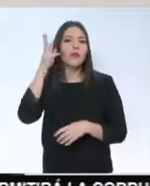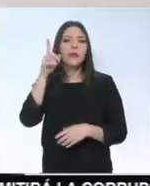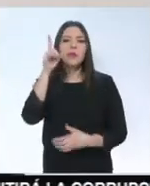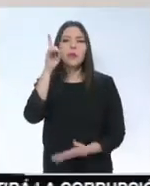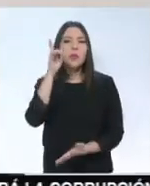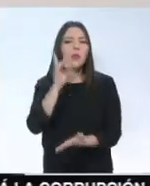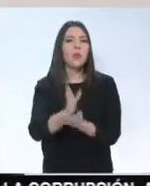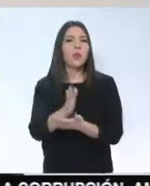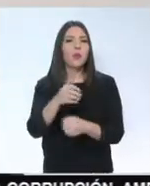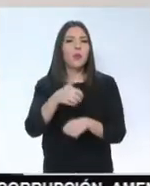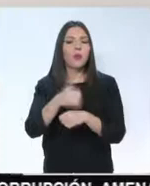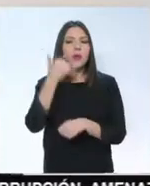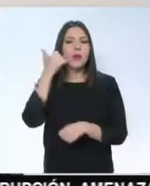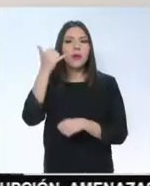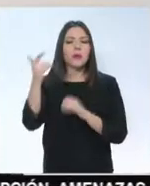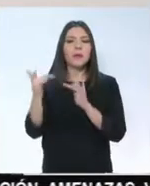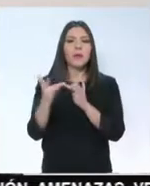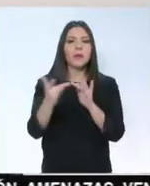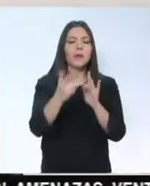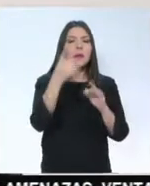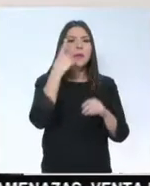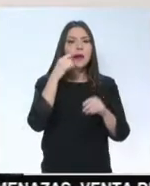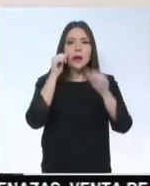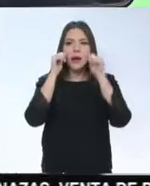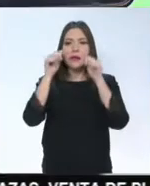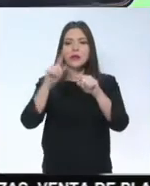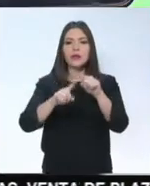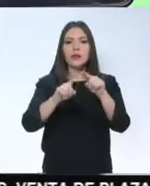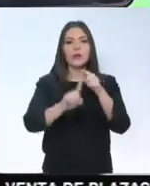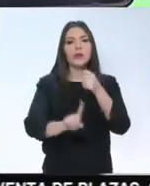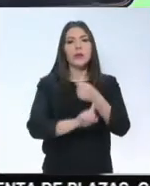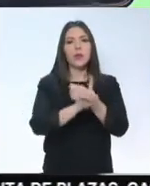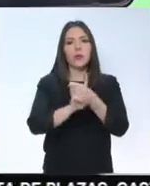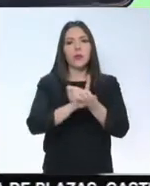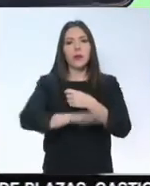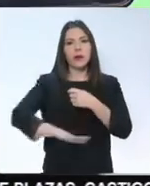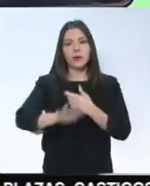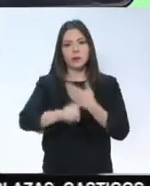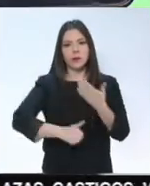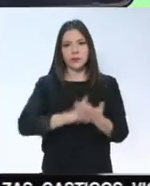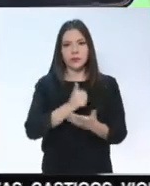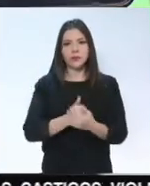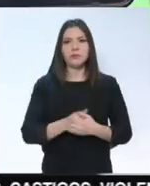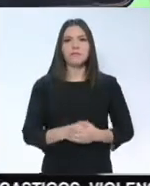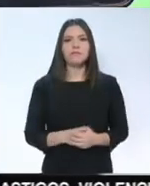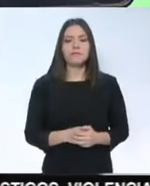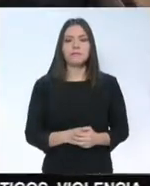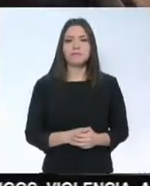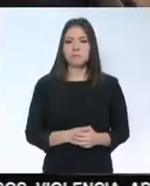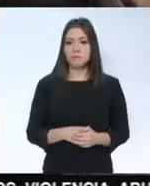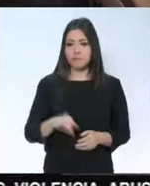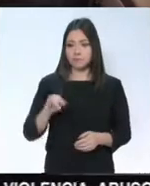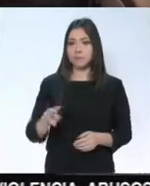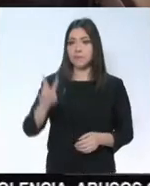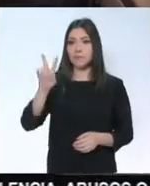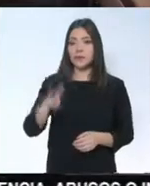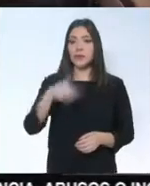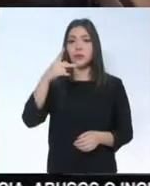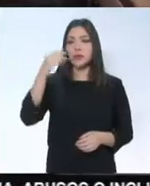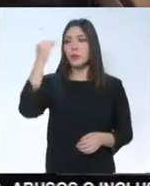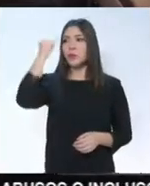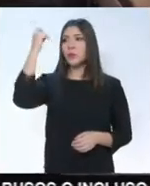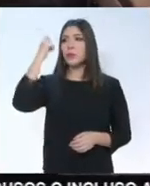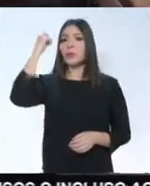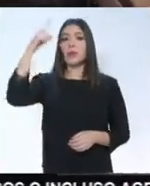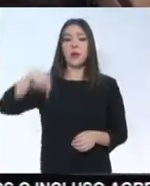ese se atenderán pues todas las problemáticas de la ciudadanía. Es correcto, no es un invento de este gobierno, es algo que se hace a nivel